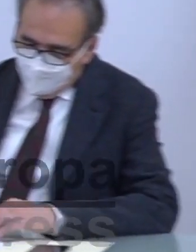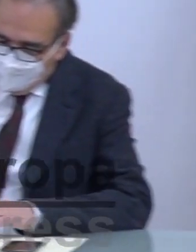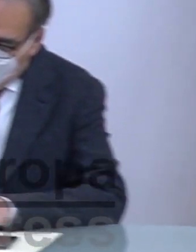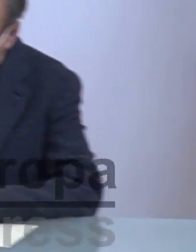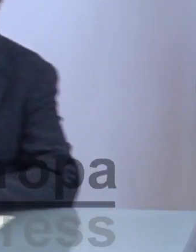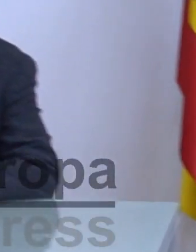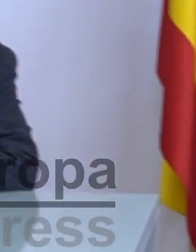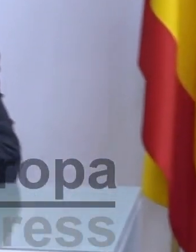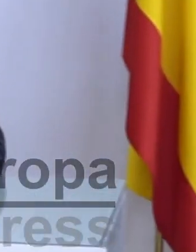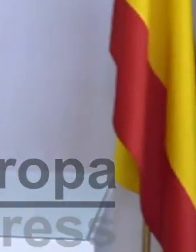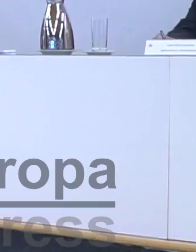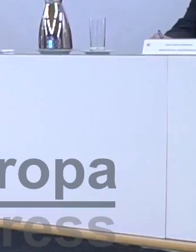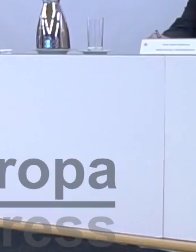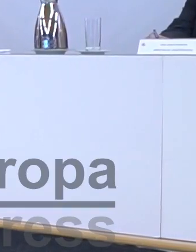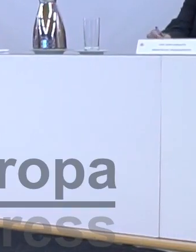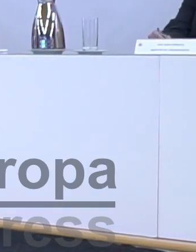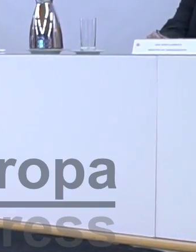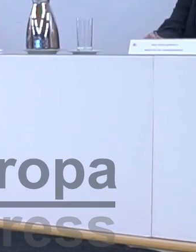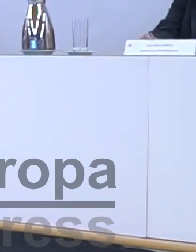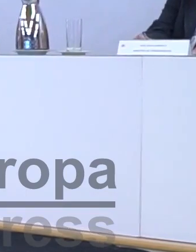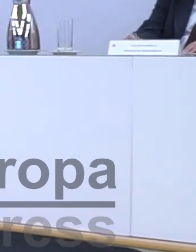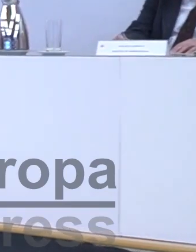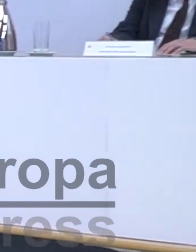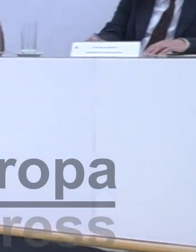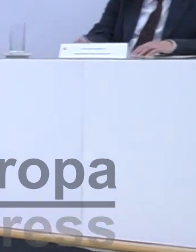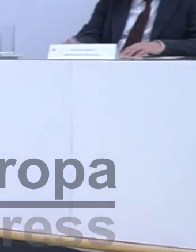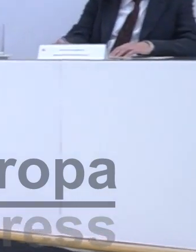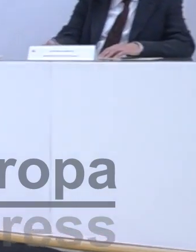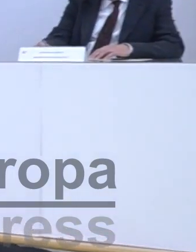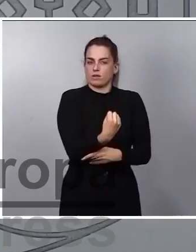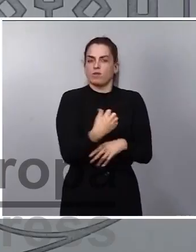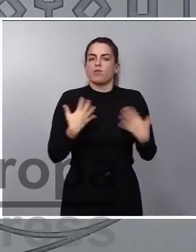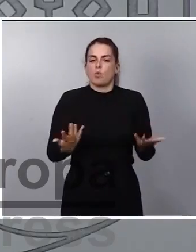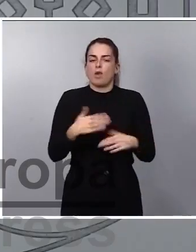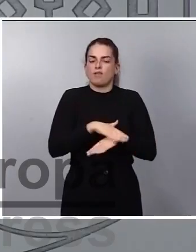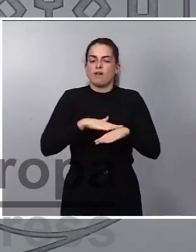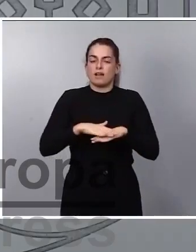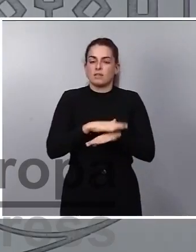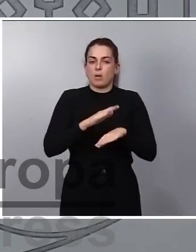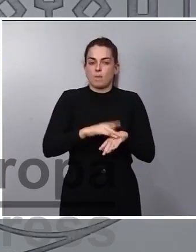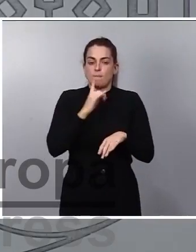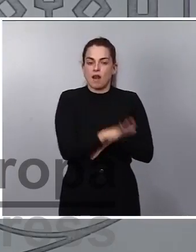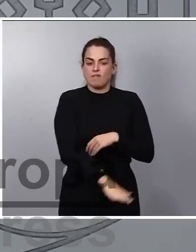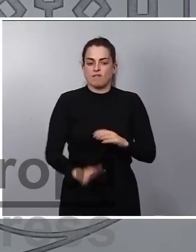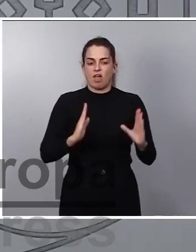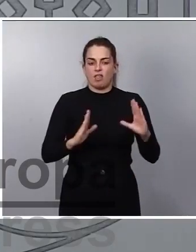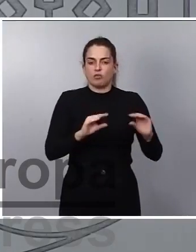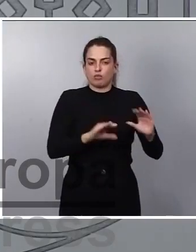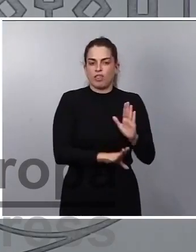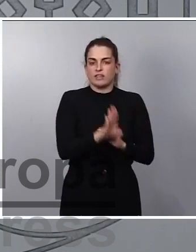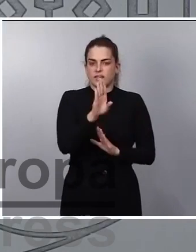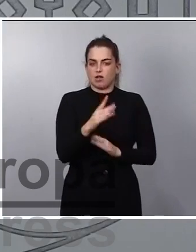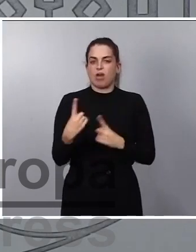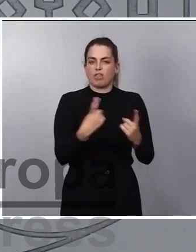ha defendido la importancia de la vuelta a las aulas. Pues es imprescindible en el desarrollo de la infancia. La educación es un factor clave,